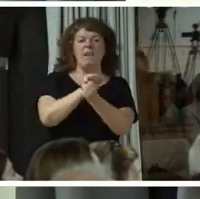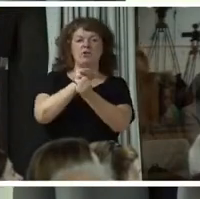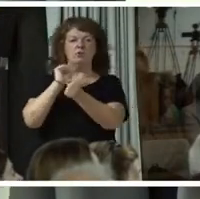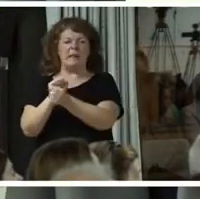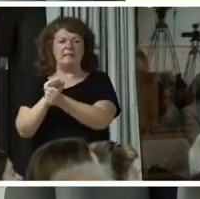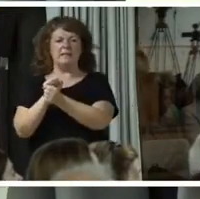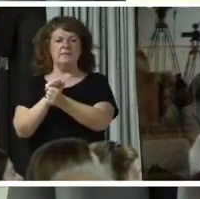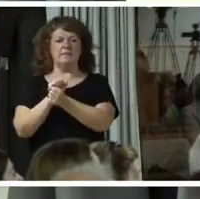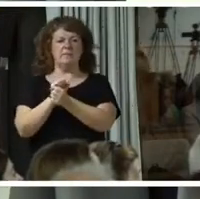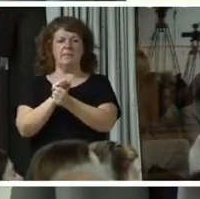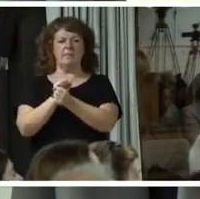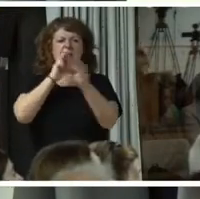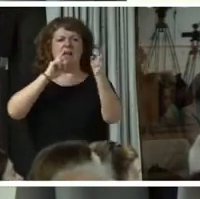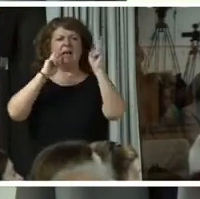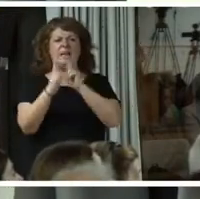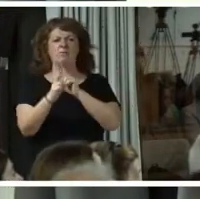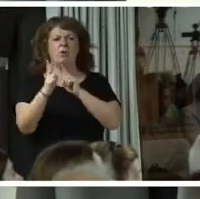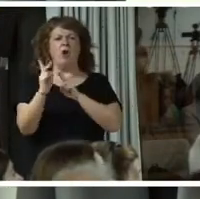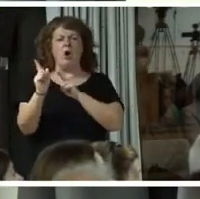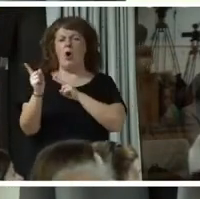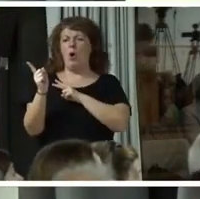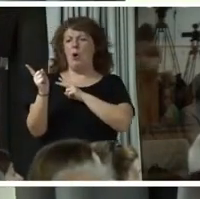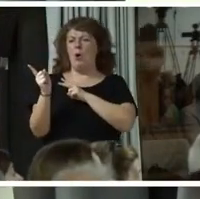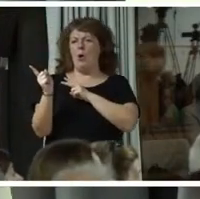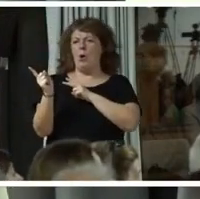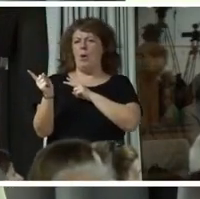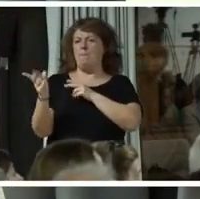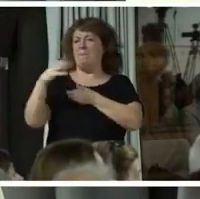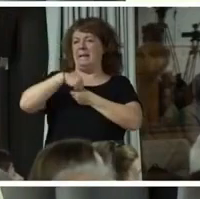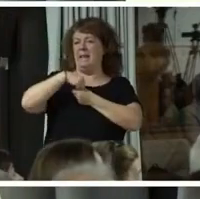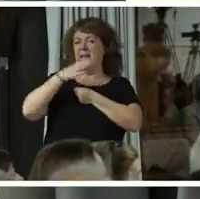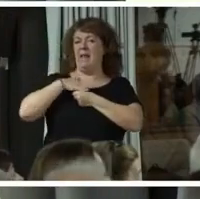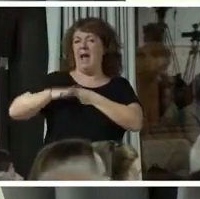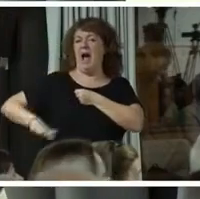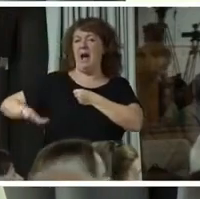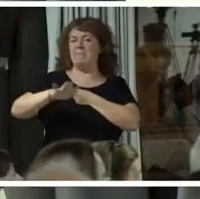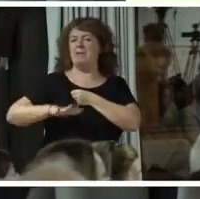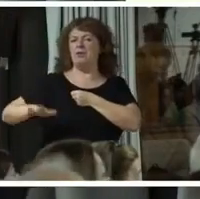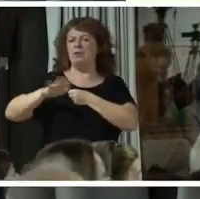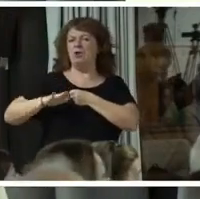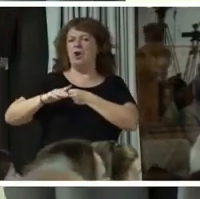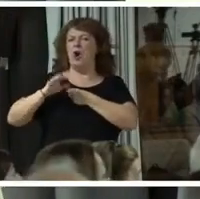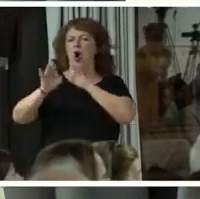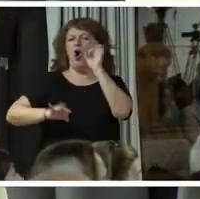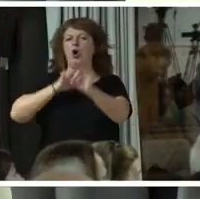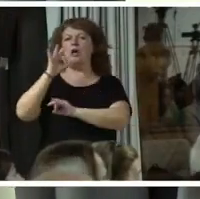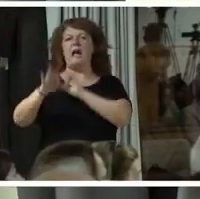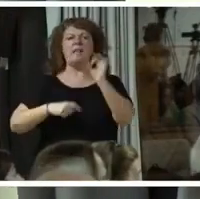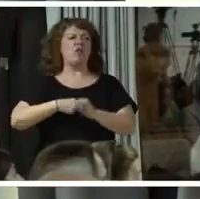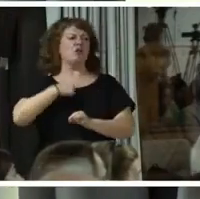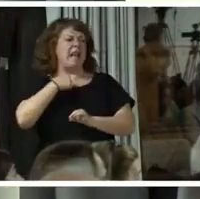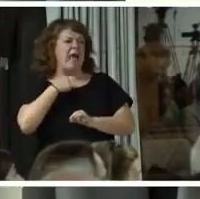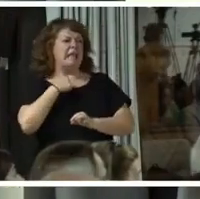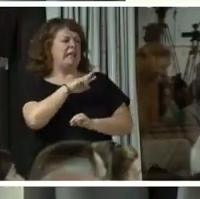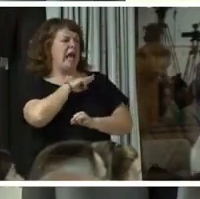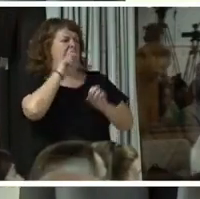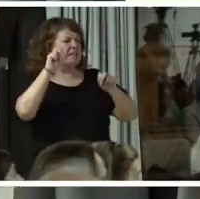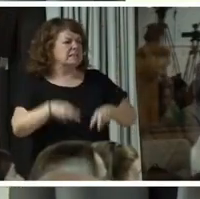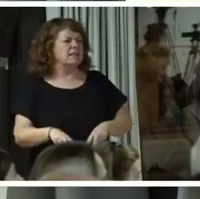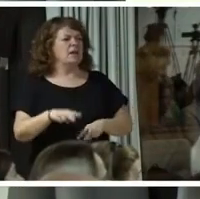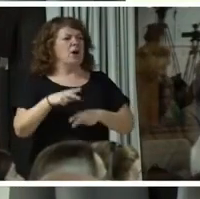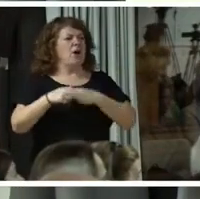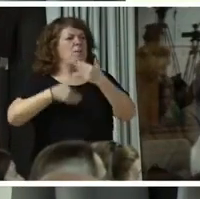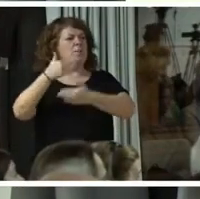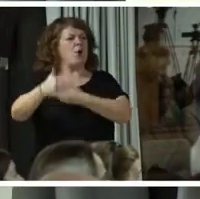presas que responde además o que pertenece a este ámbito de bueno de organizaciones laicas progresista de izquierda que